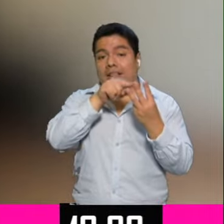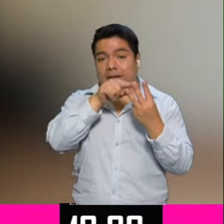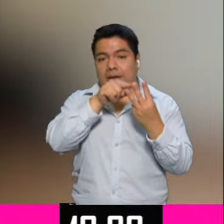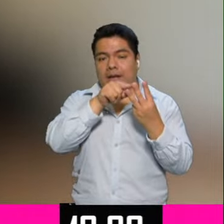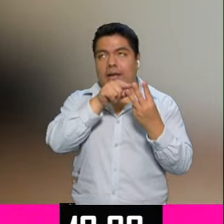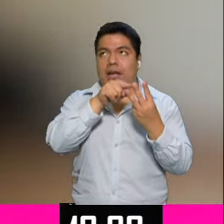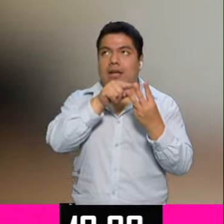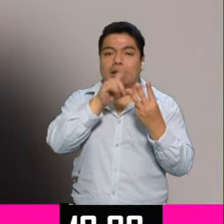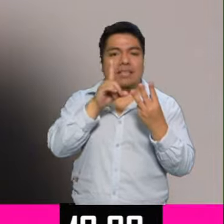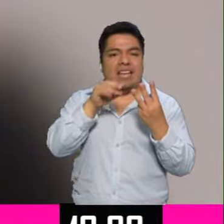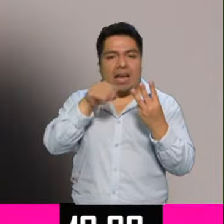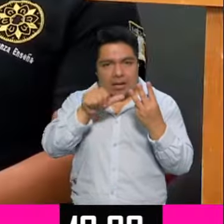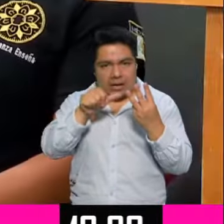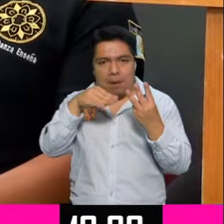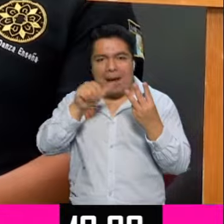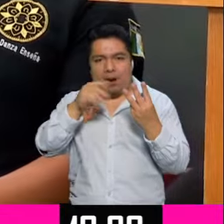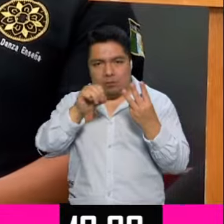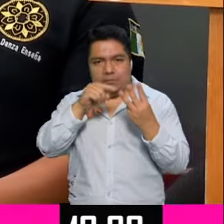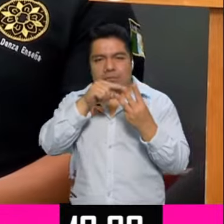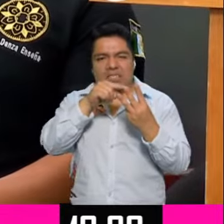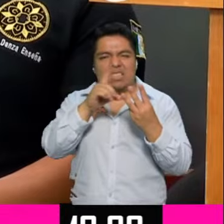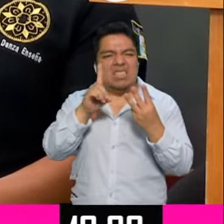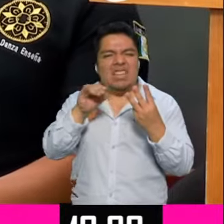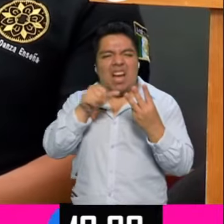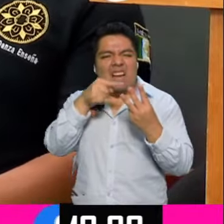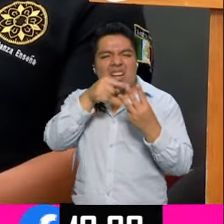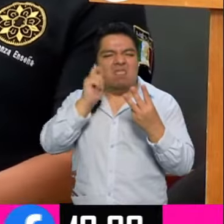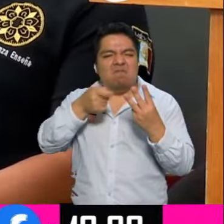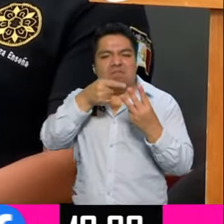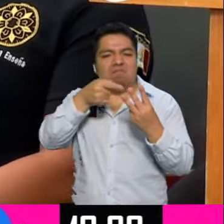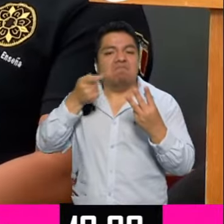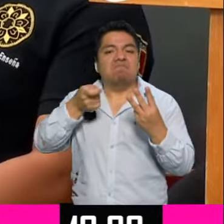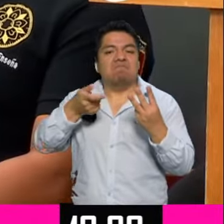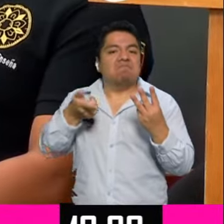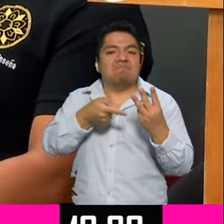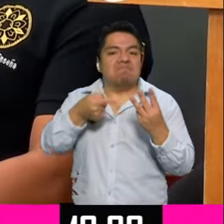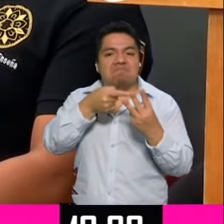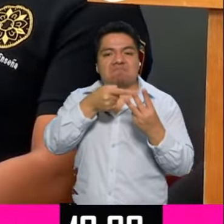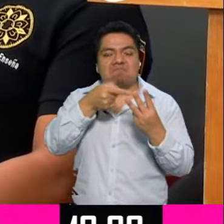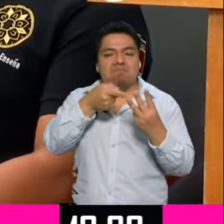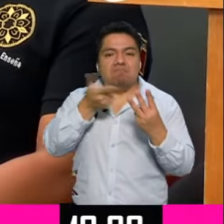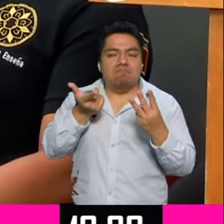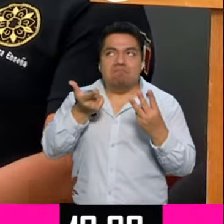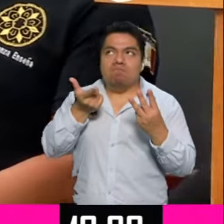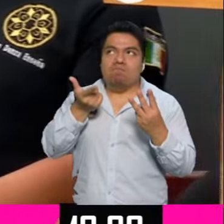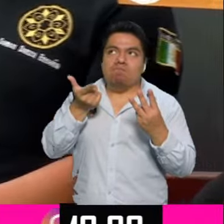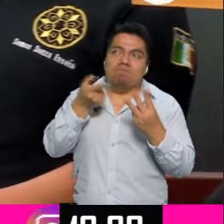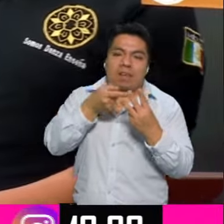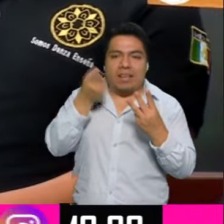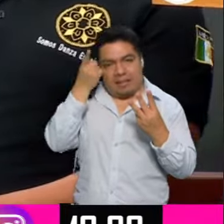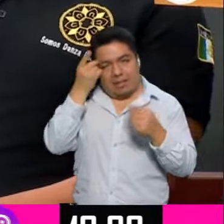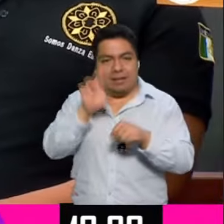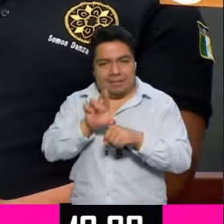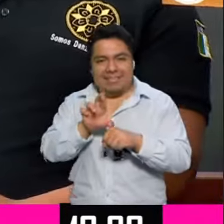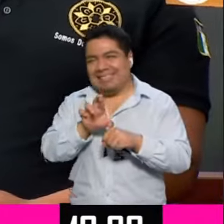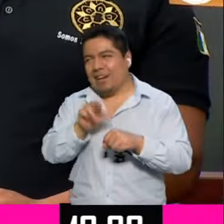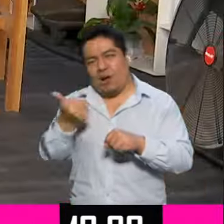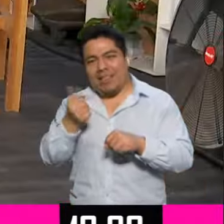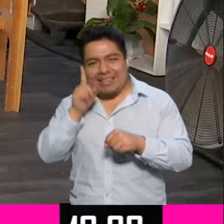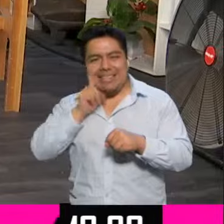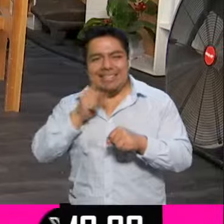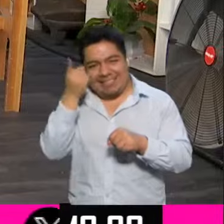es Diana Magos. Diana, ¿qué es ella en la compañía? Ella es... Directora. Una